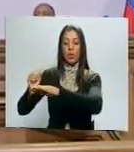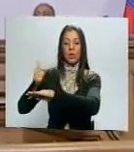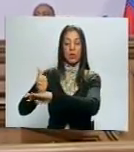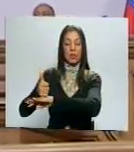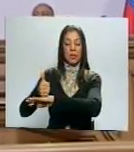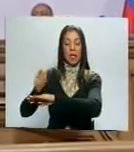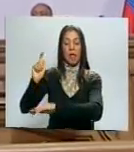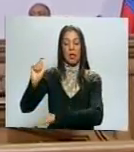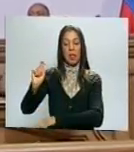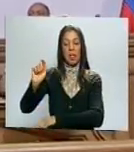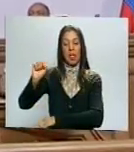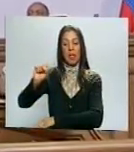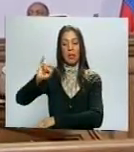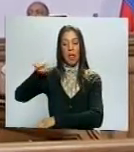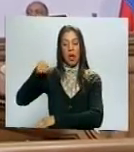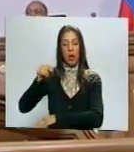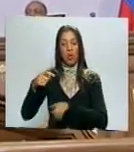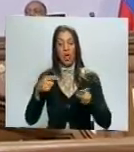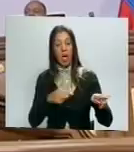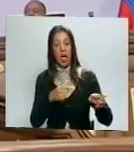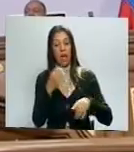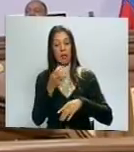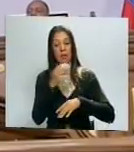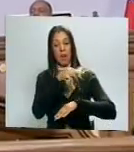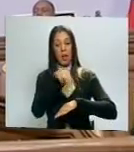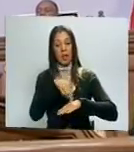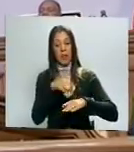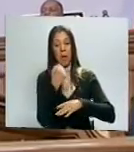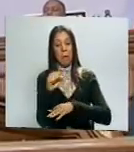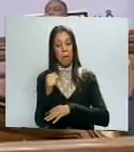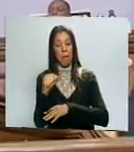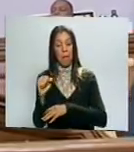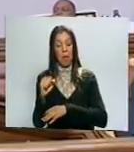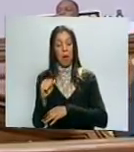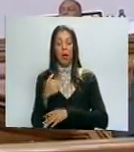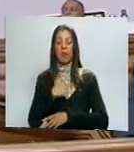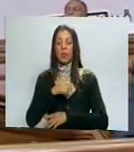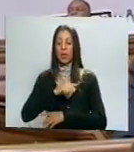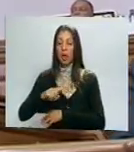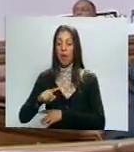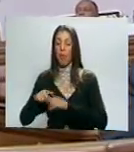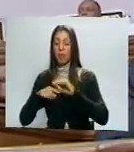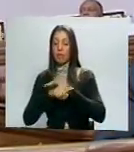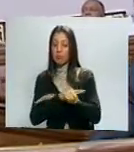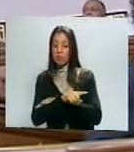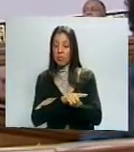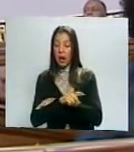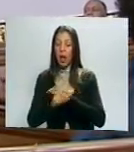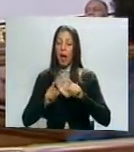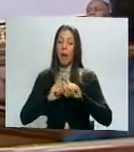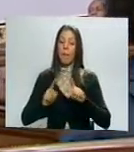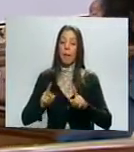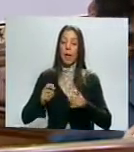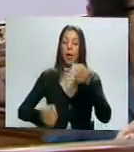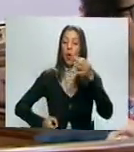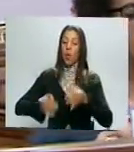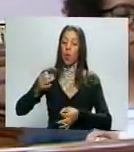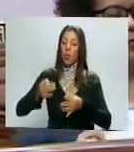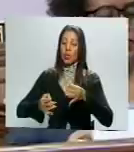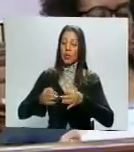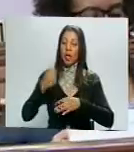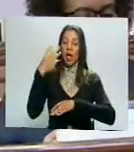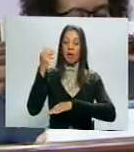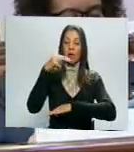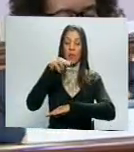esta Asamblea Nacional está en desacato. El 237 dice que yo debo ir, pero el TCJ dice que todos los actos que emanen de esa